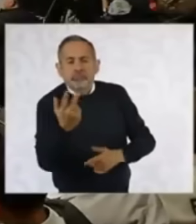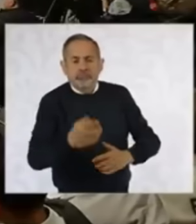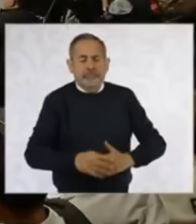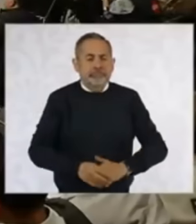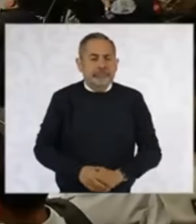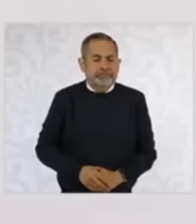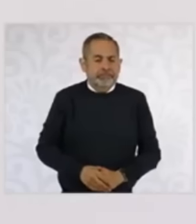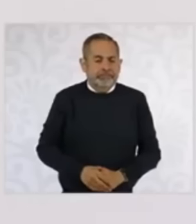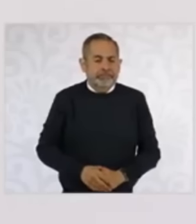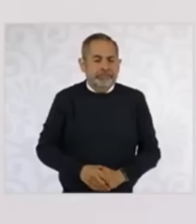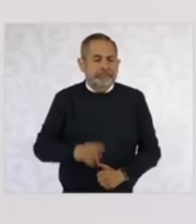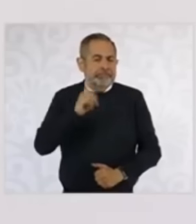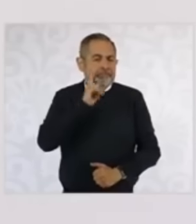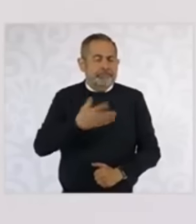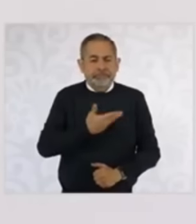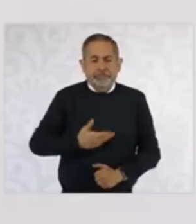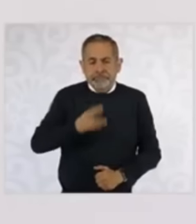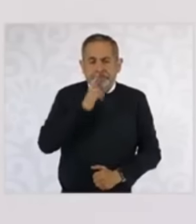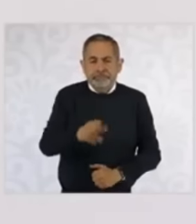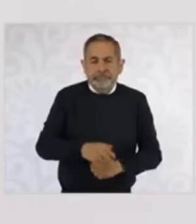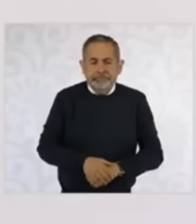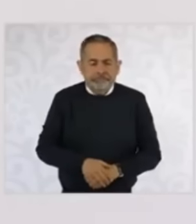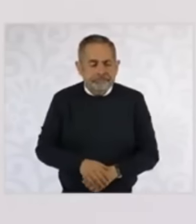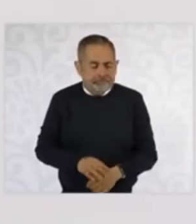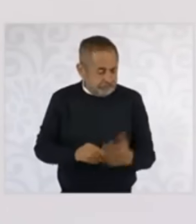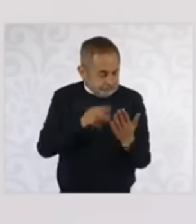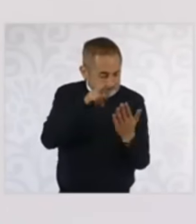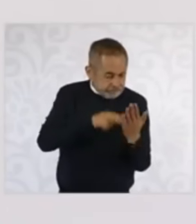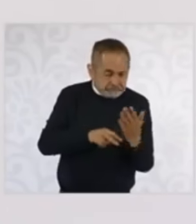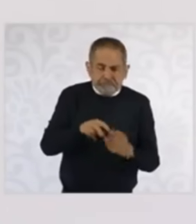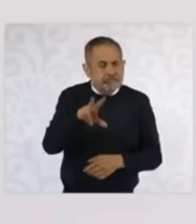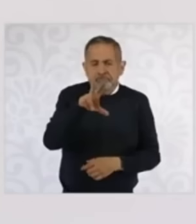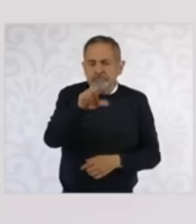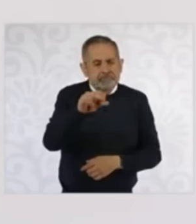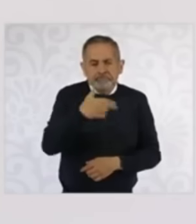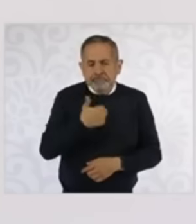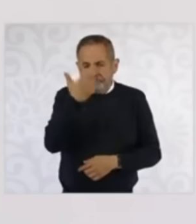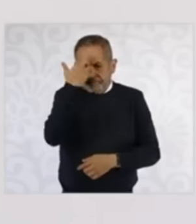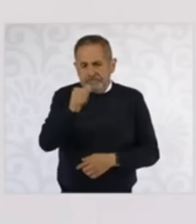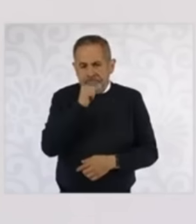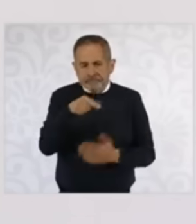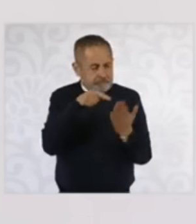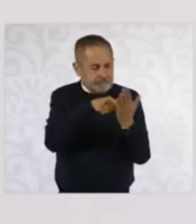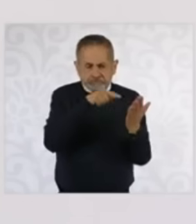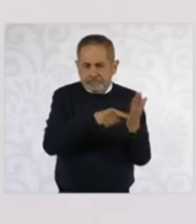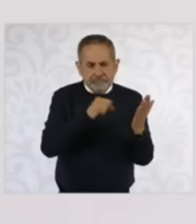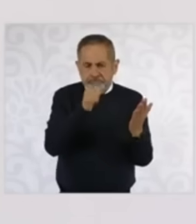es que no es justificable el presupuesto que están